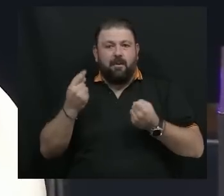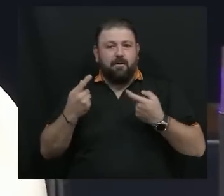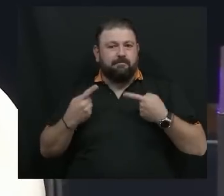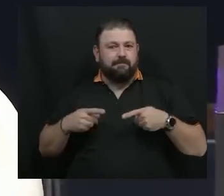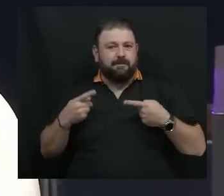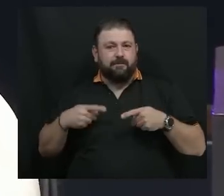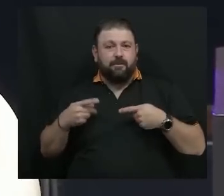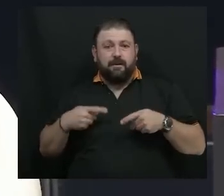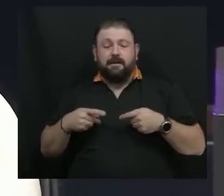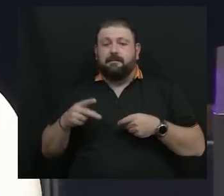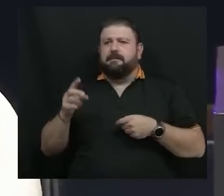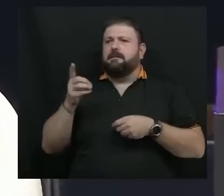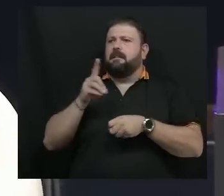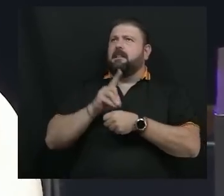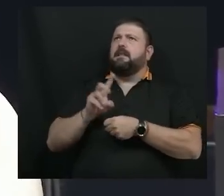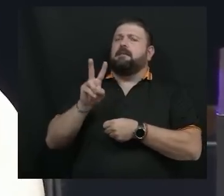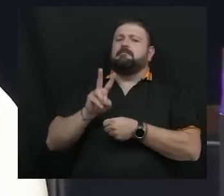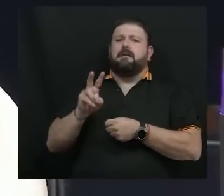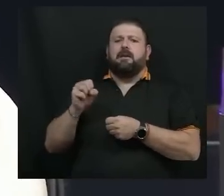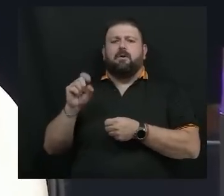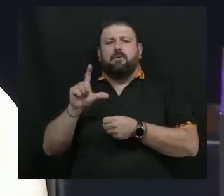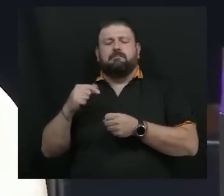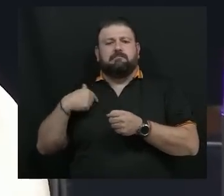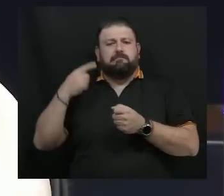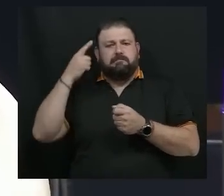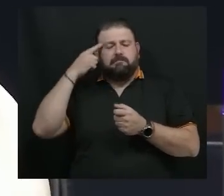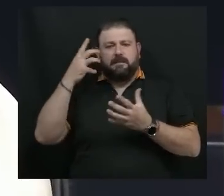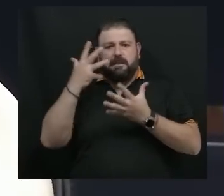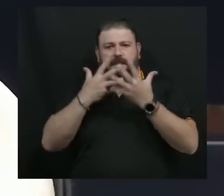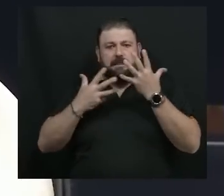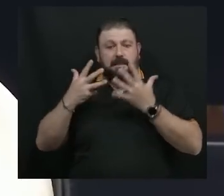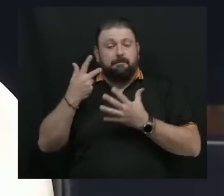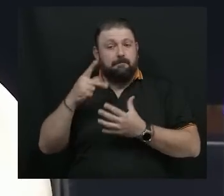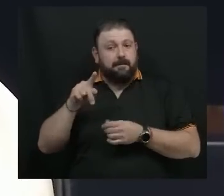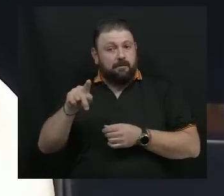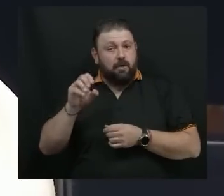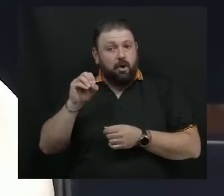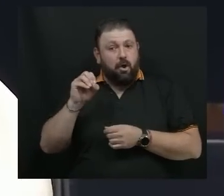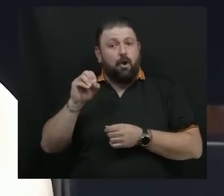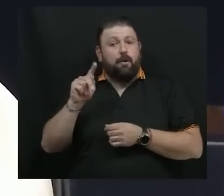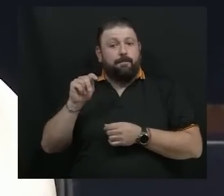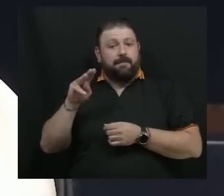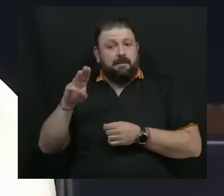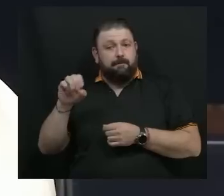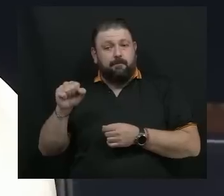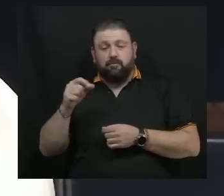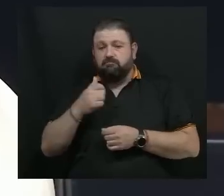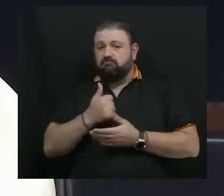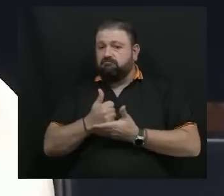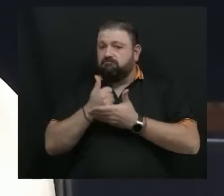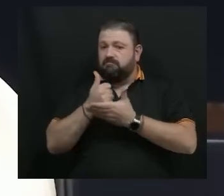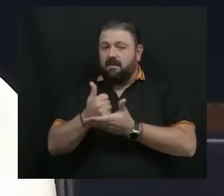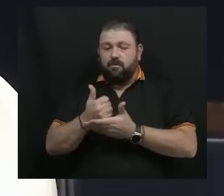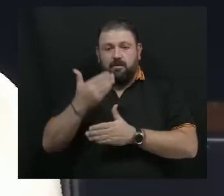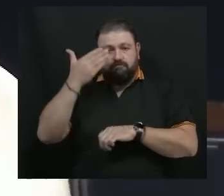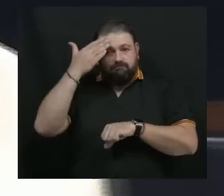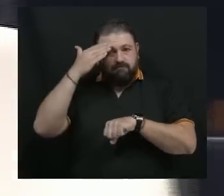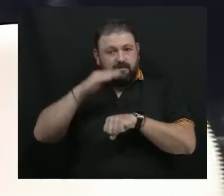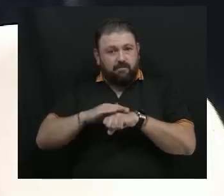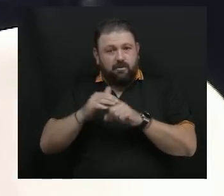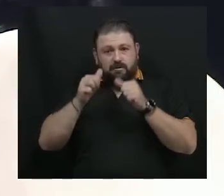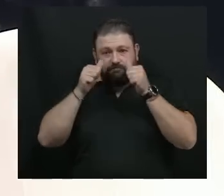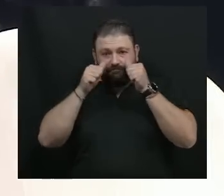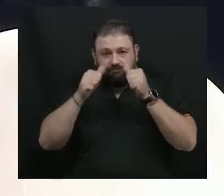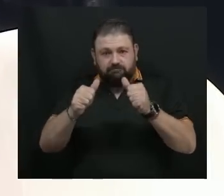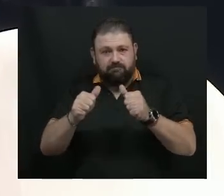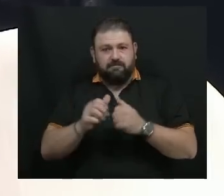se acuerdan el lunes, ¿verdad? ¿Sí? Bueno, muy bueno para eso. Optimus, memoria y concentración. Sigamos, nutrir el